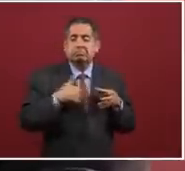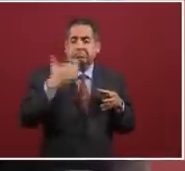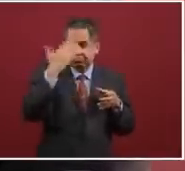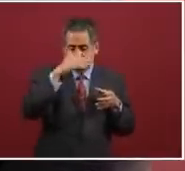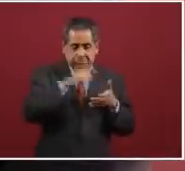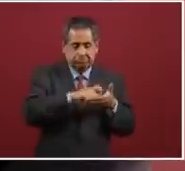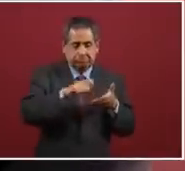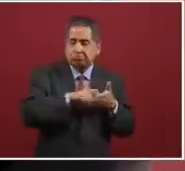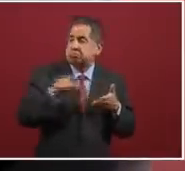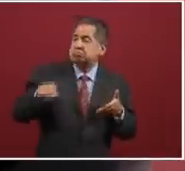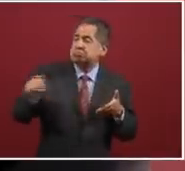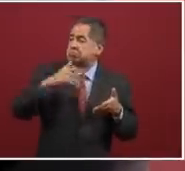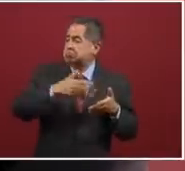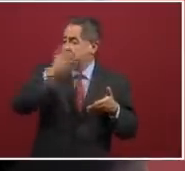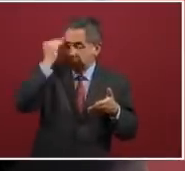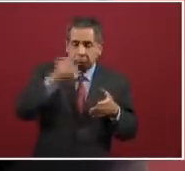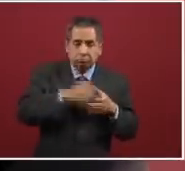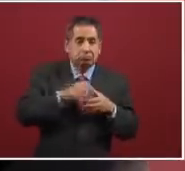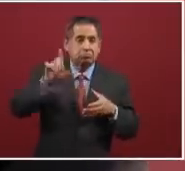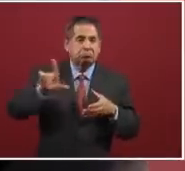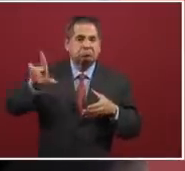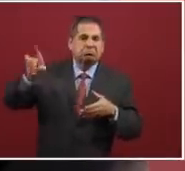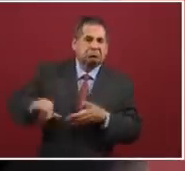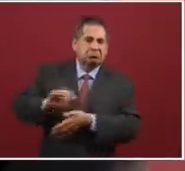y en algunos casos racismo.